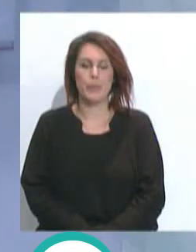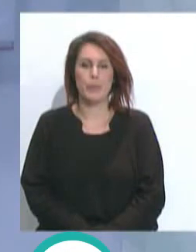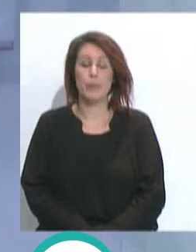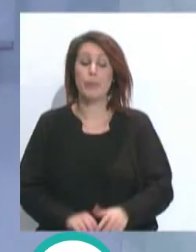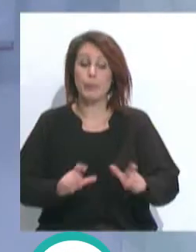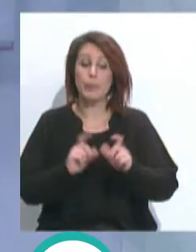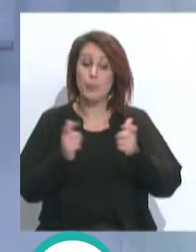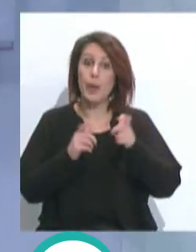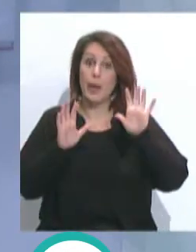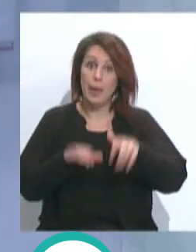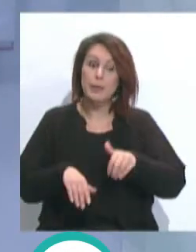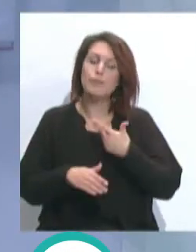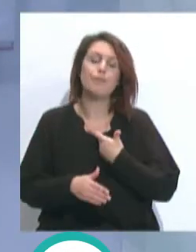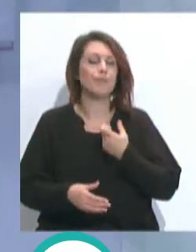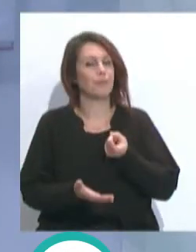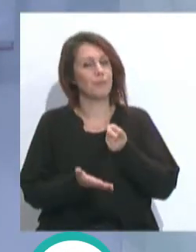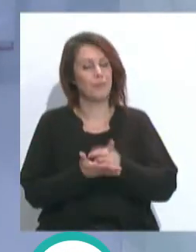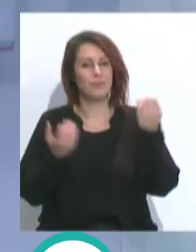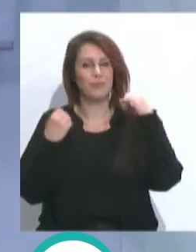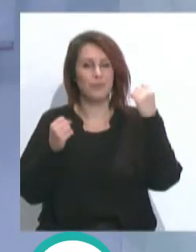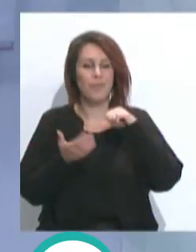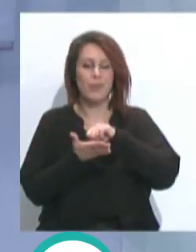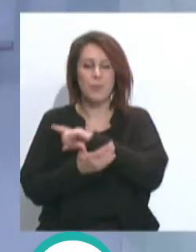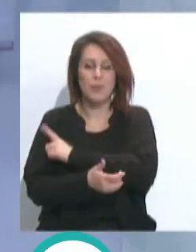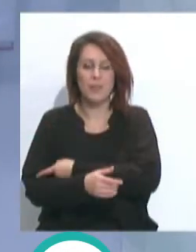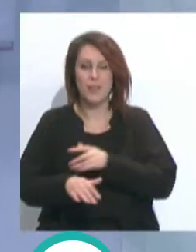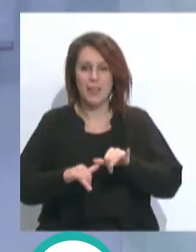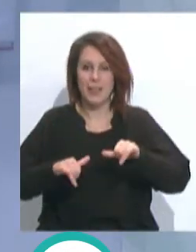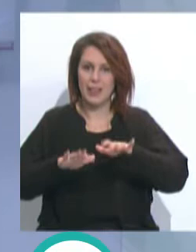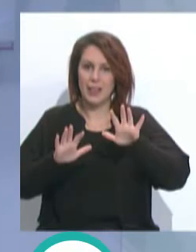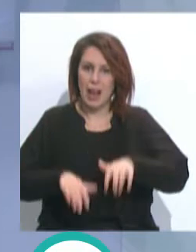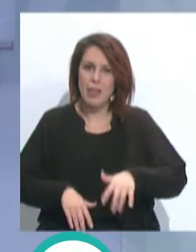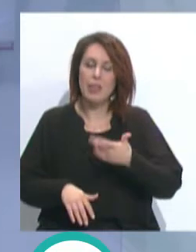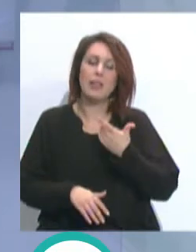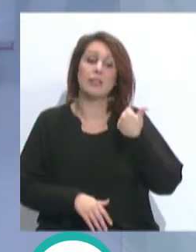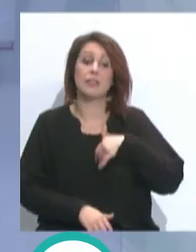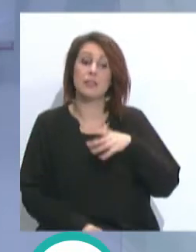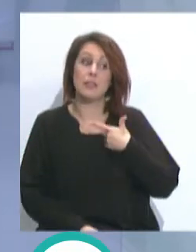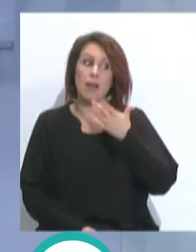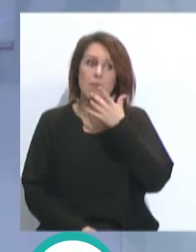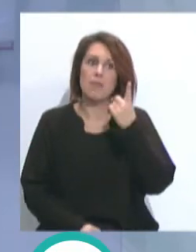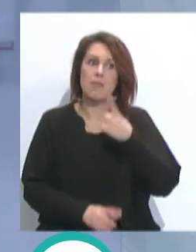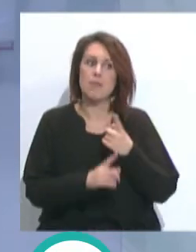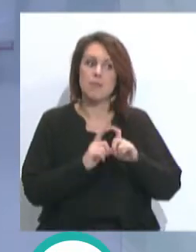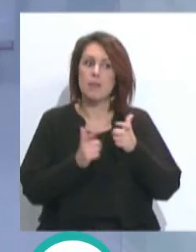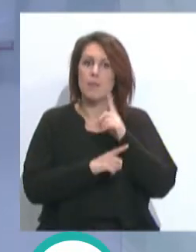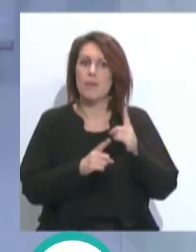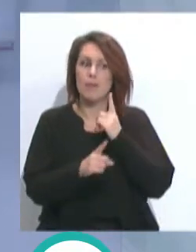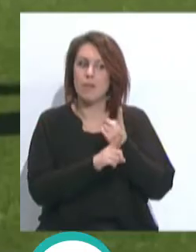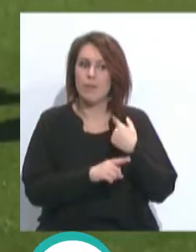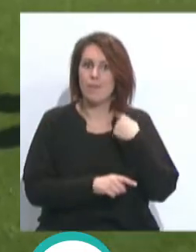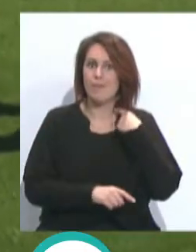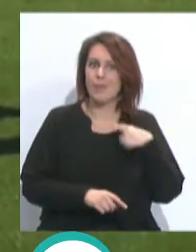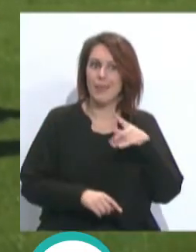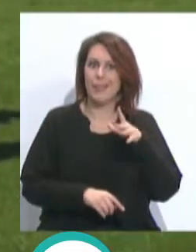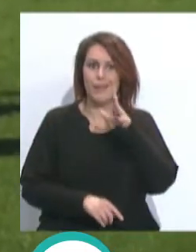La primera plantilla cadista ha vuelto a ejercitarse en la ciudad deportiva Bahía de Cádiz. Lo hizo tras conocer la derrota de uno de sus rivales implicados en la lucha por